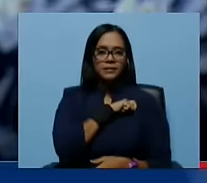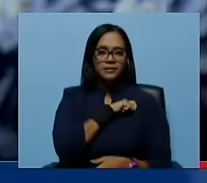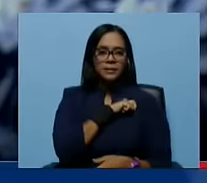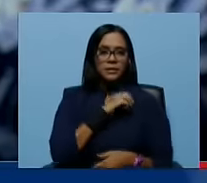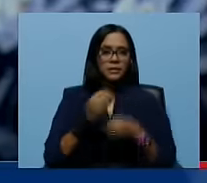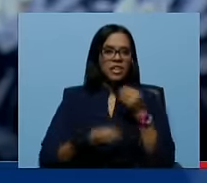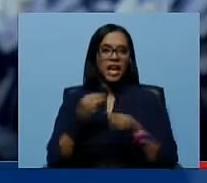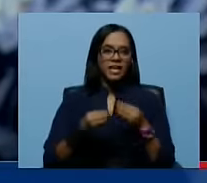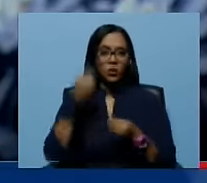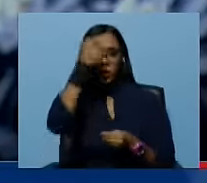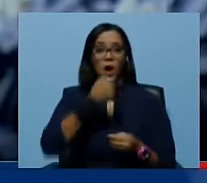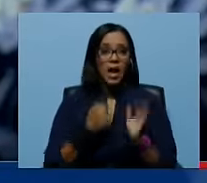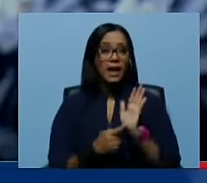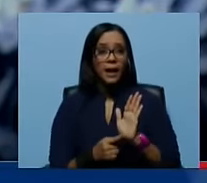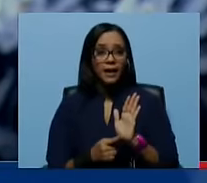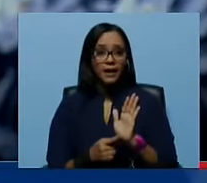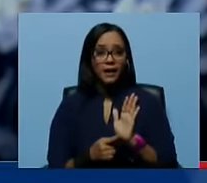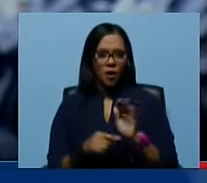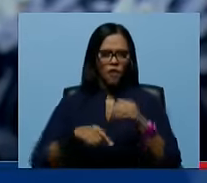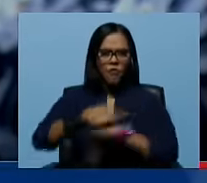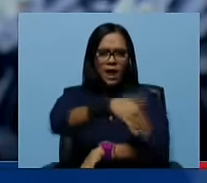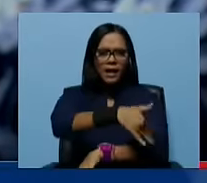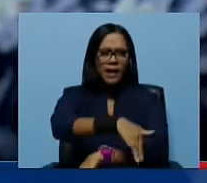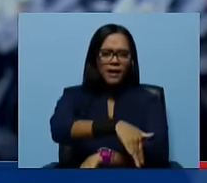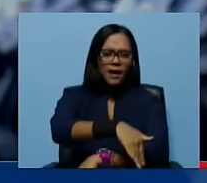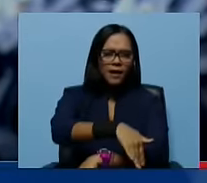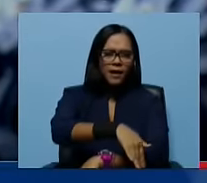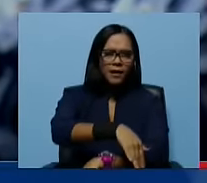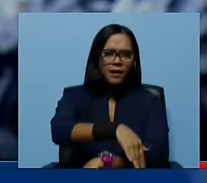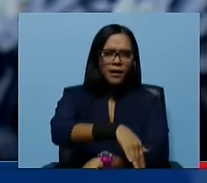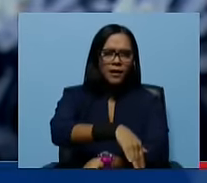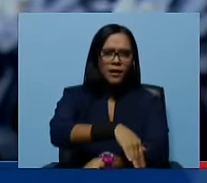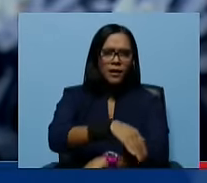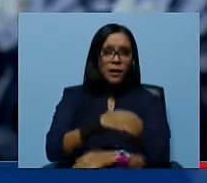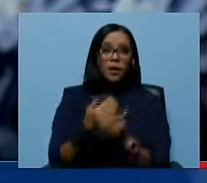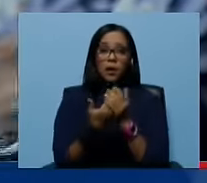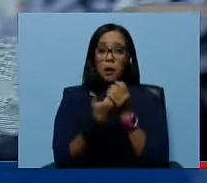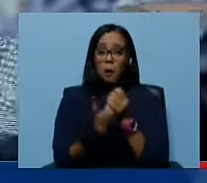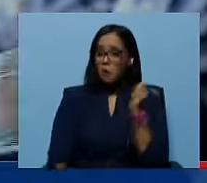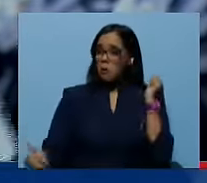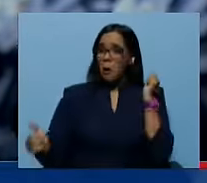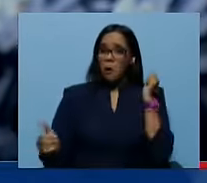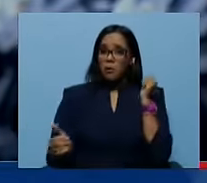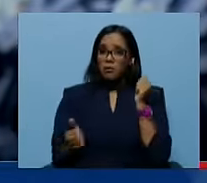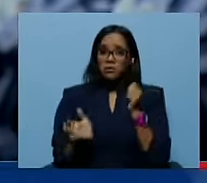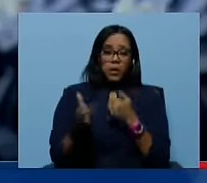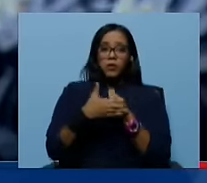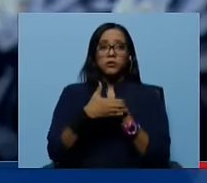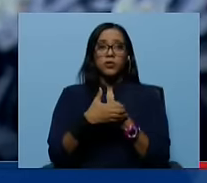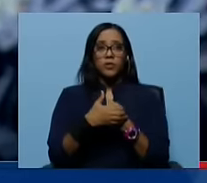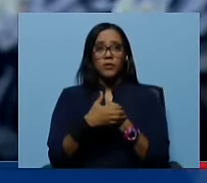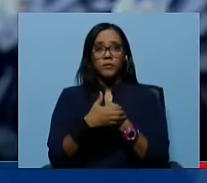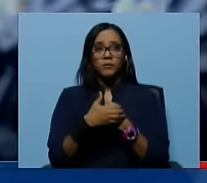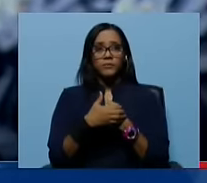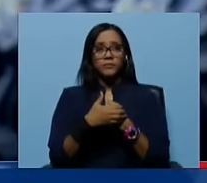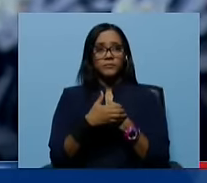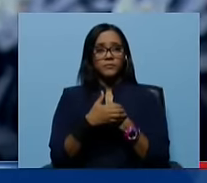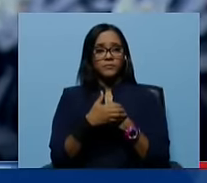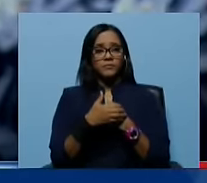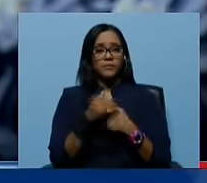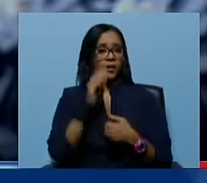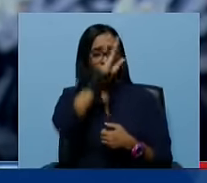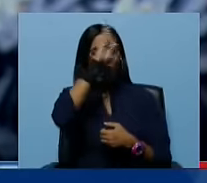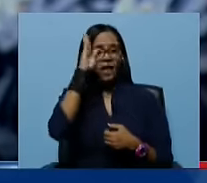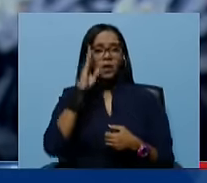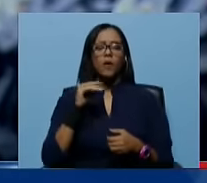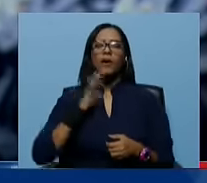¿Qué hizo? ¿Dio la cara? ¿Salió a la calle? ¿Huyó? ¿Se escondió? ¿Diosdado?